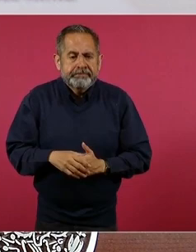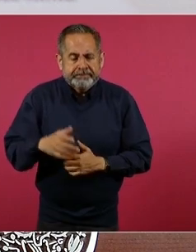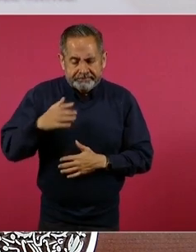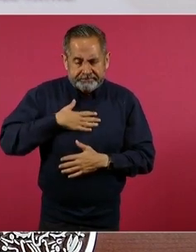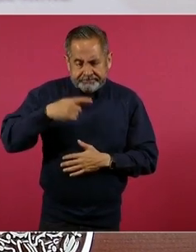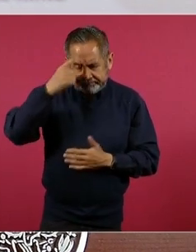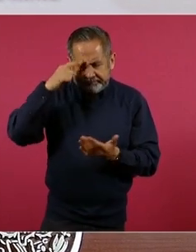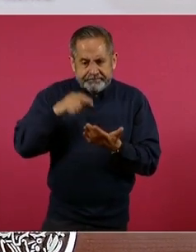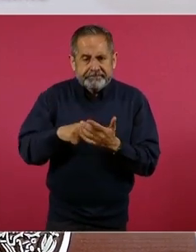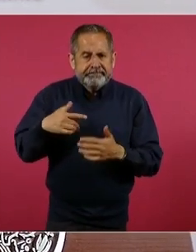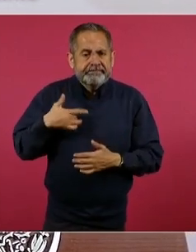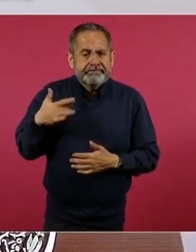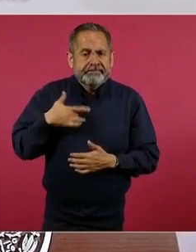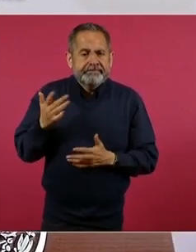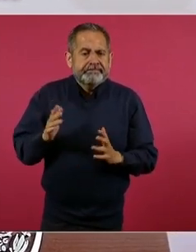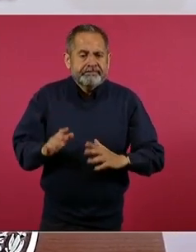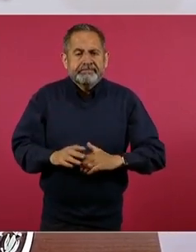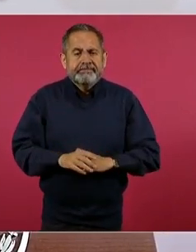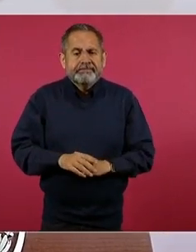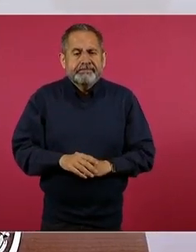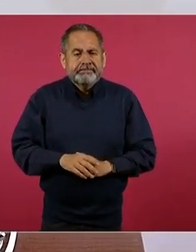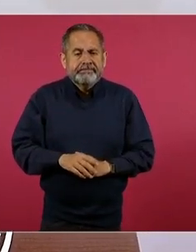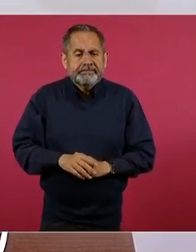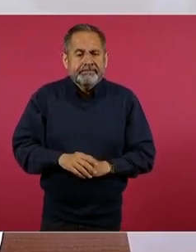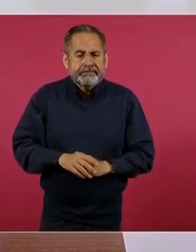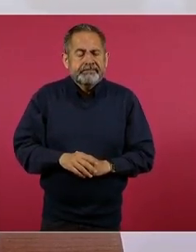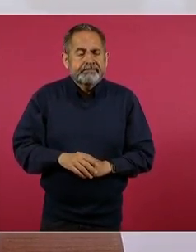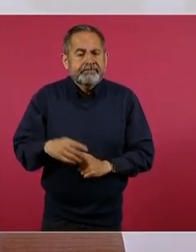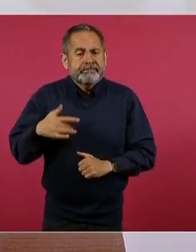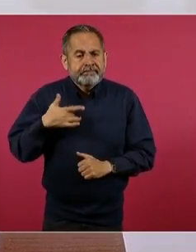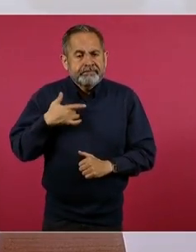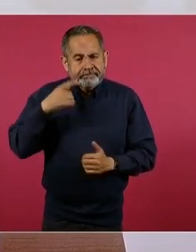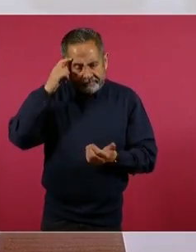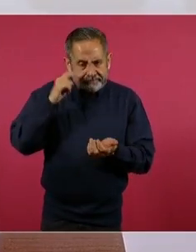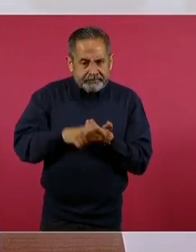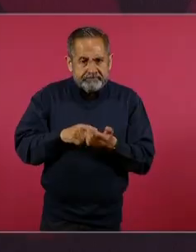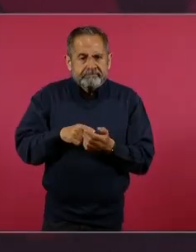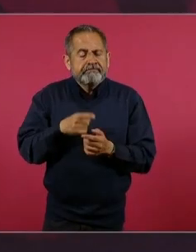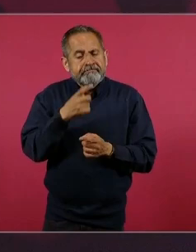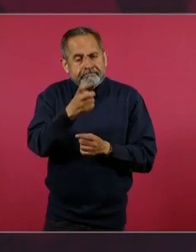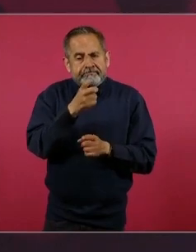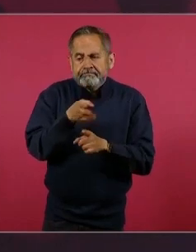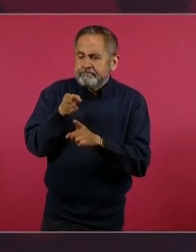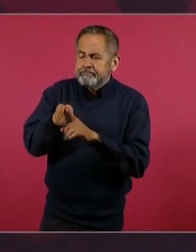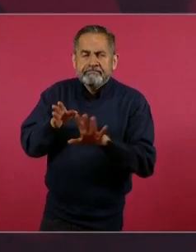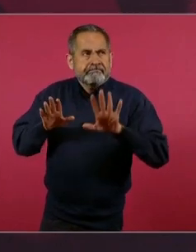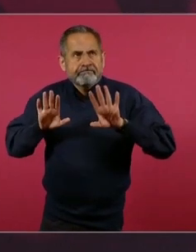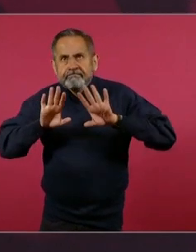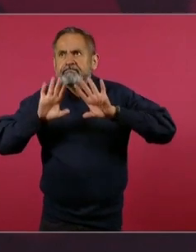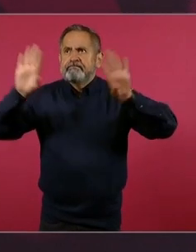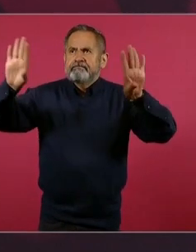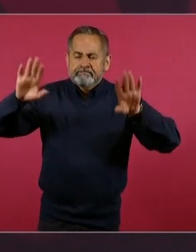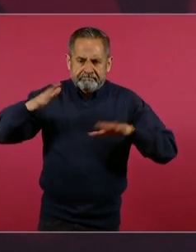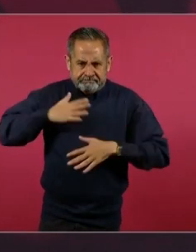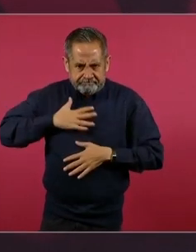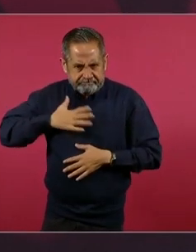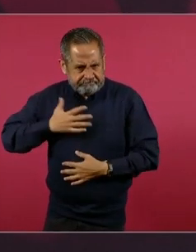yo creo que hay que ir hacia la